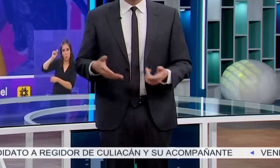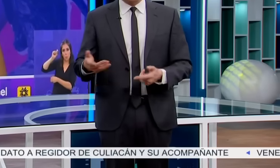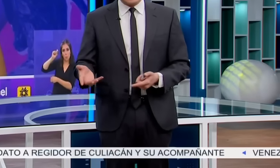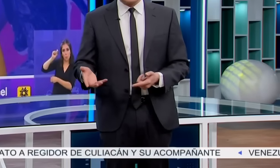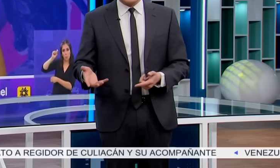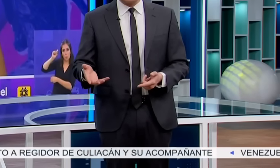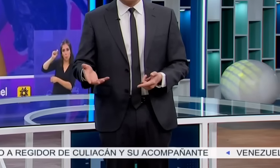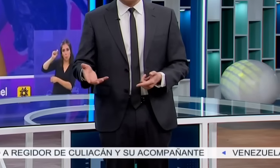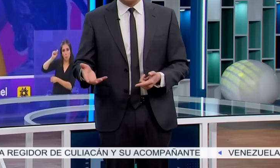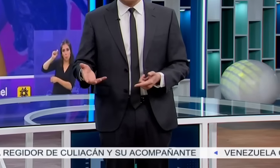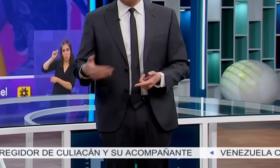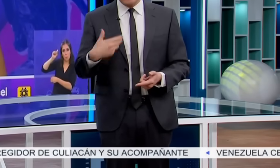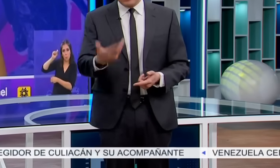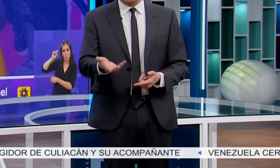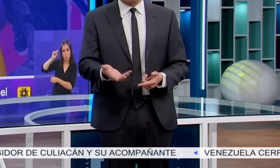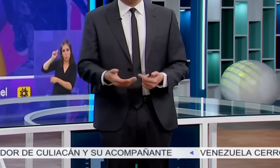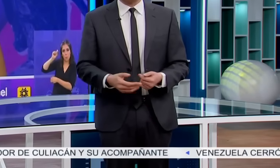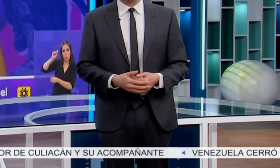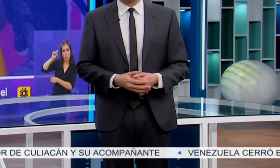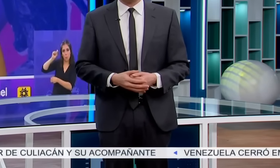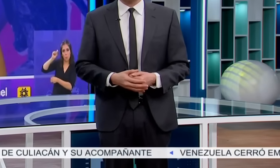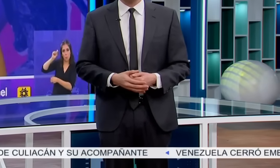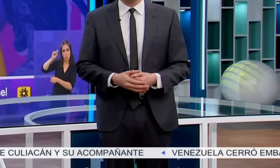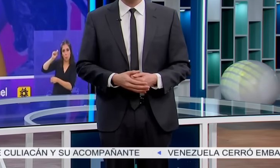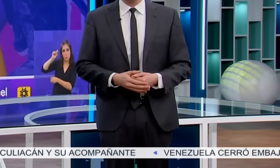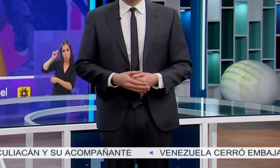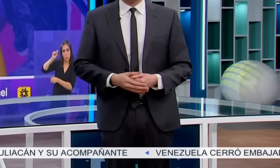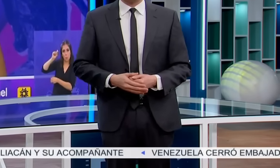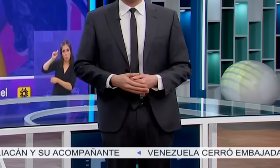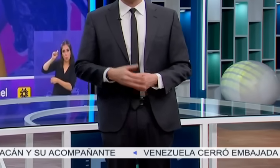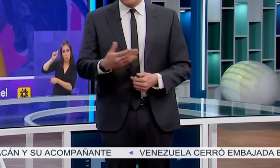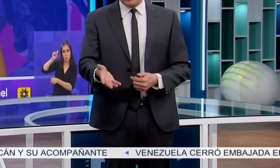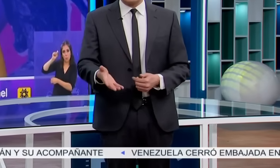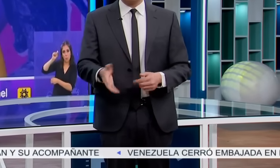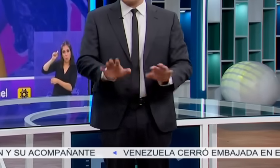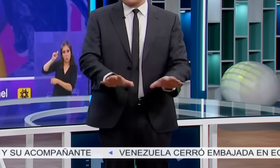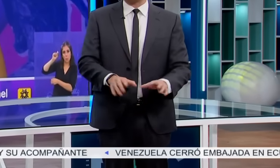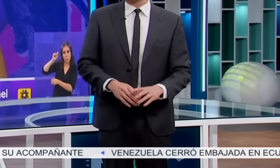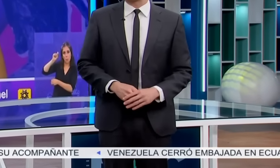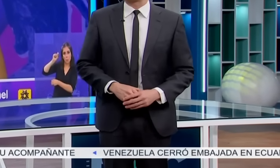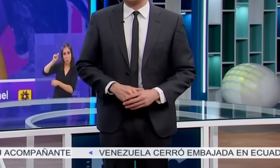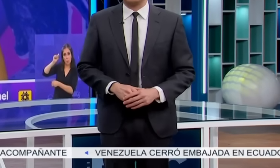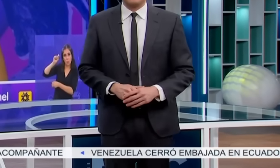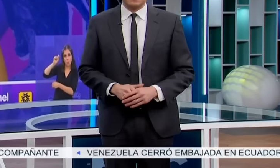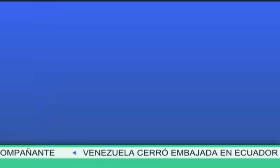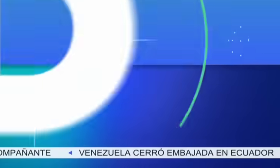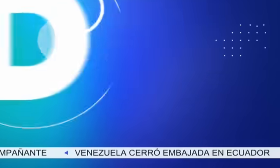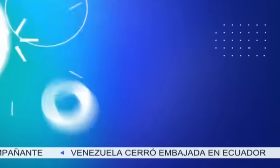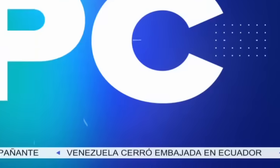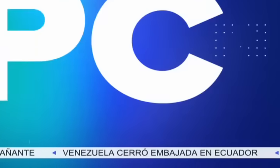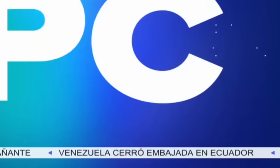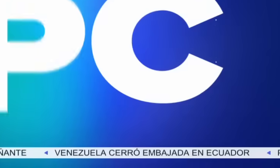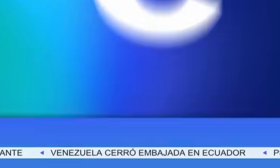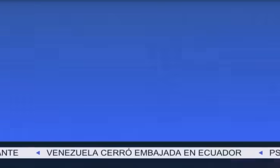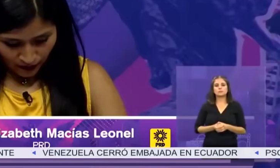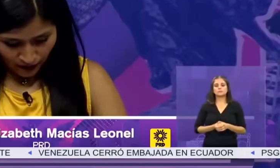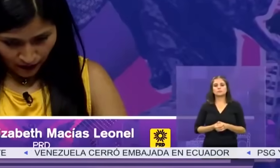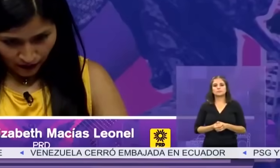Montiel, se acerca y le demuestra con este gesto de apoyo su solidaridad para tranquilizarla.